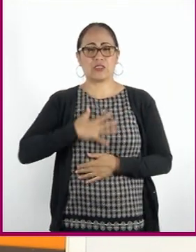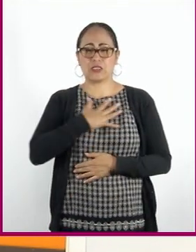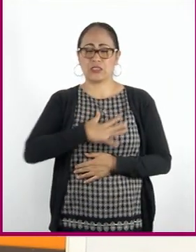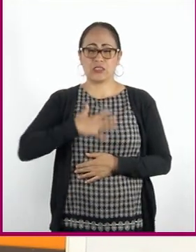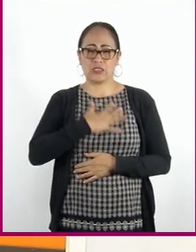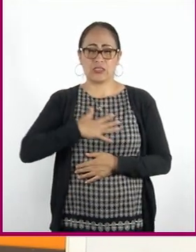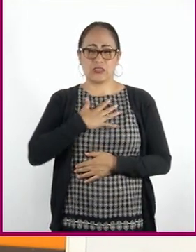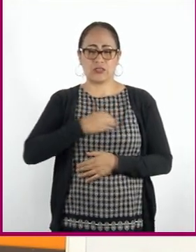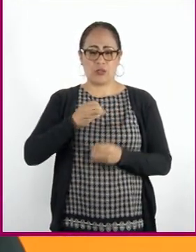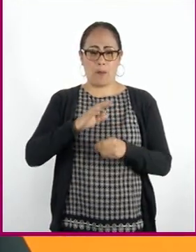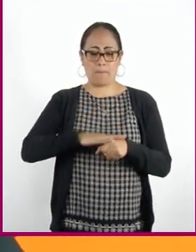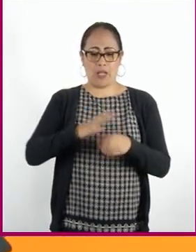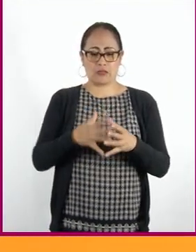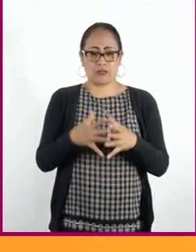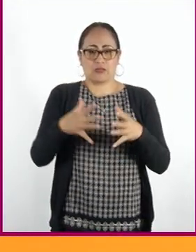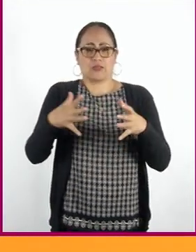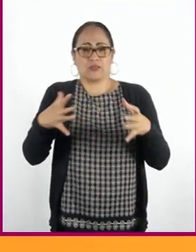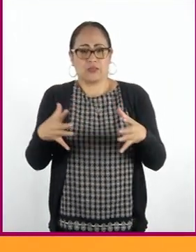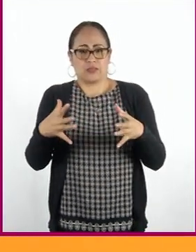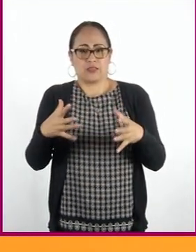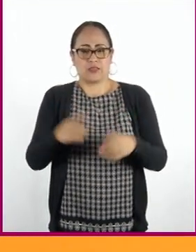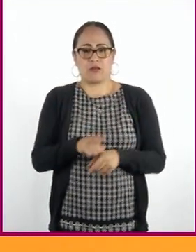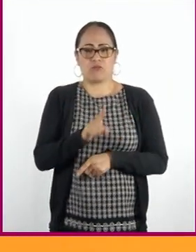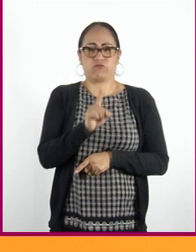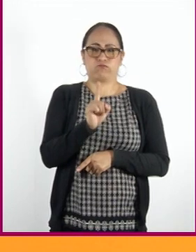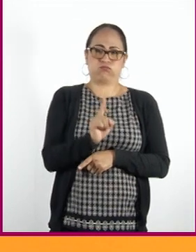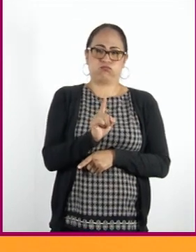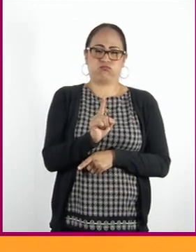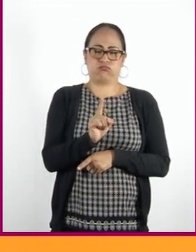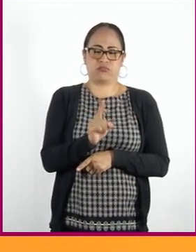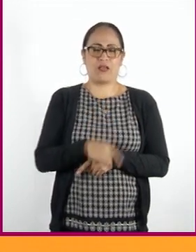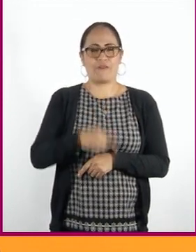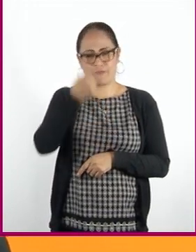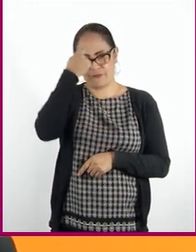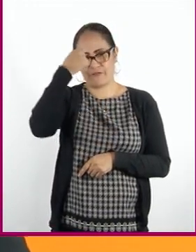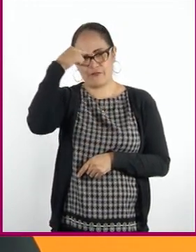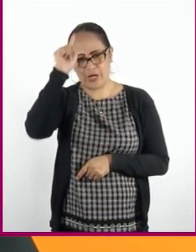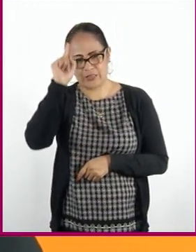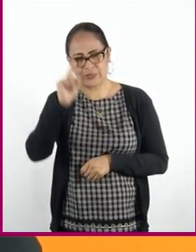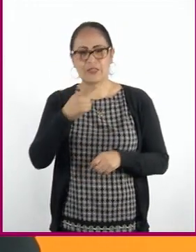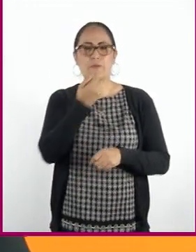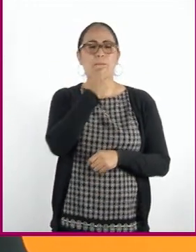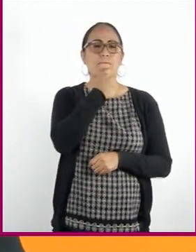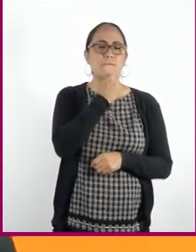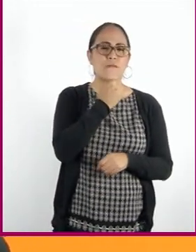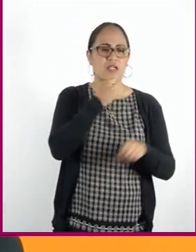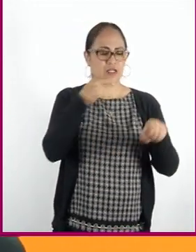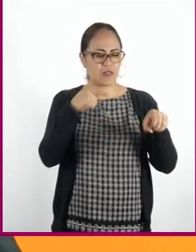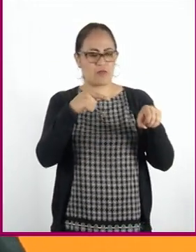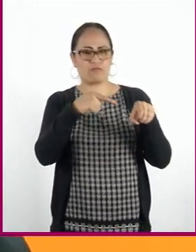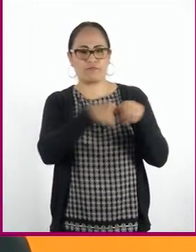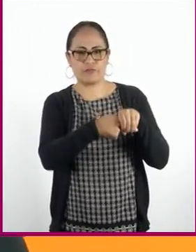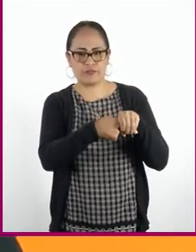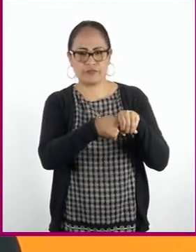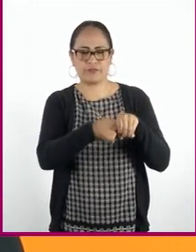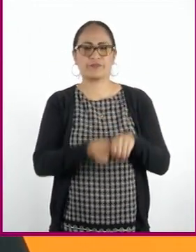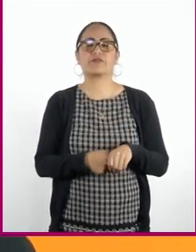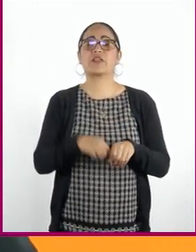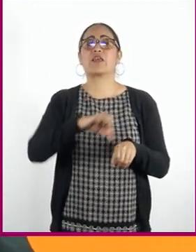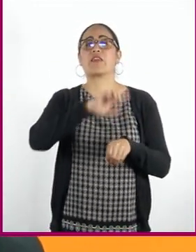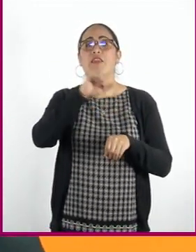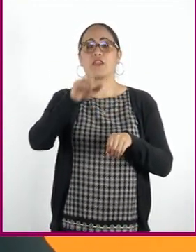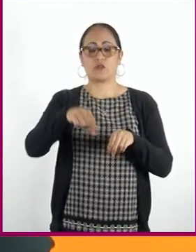excitación, llevándose a cabo la erección, facilitando la penetración en la vagina y el depósito del semen